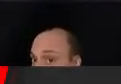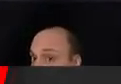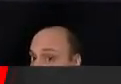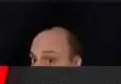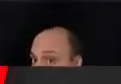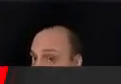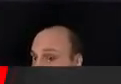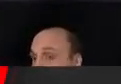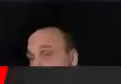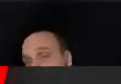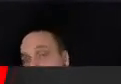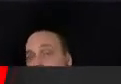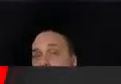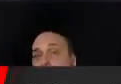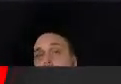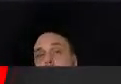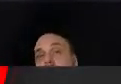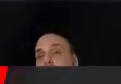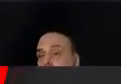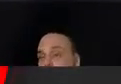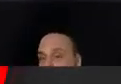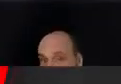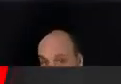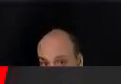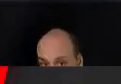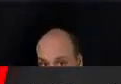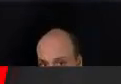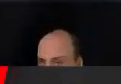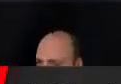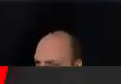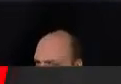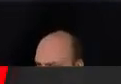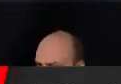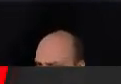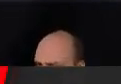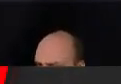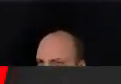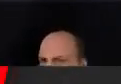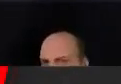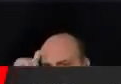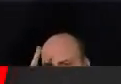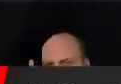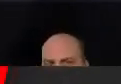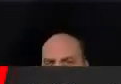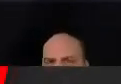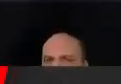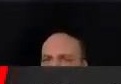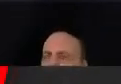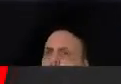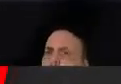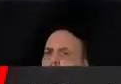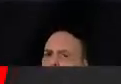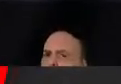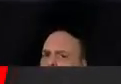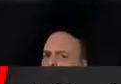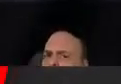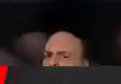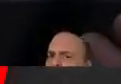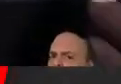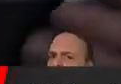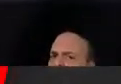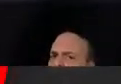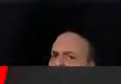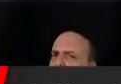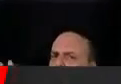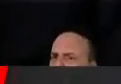saraza plan integral acá la pregunta es qué va a hacer con las lelic que es emisión monetaria futura o sea le doy otra oportunidad a ver si